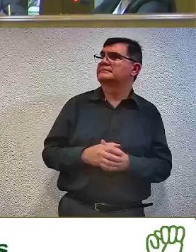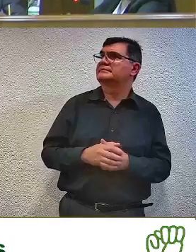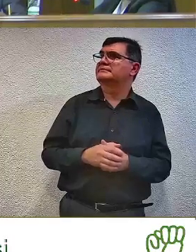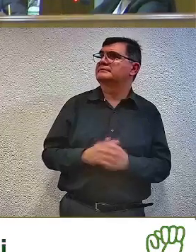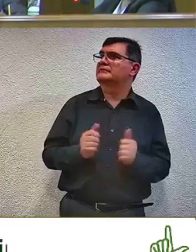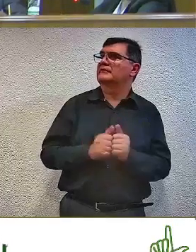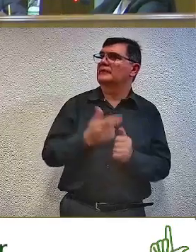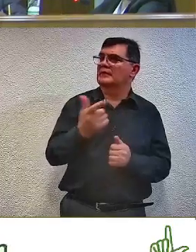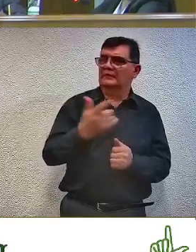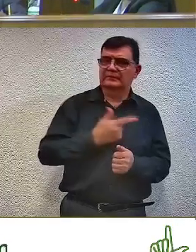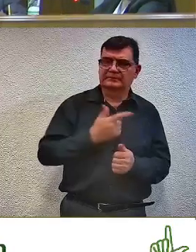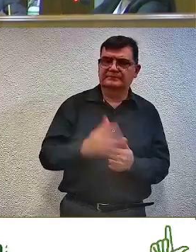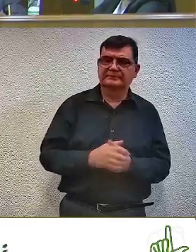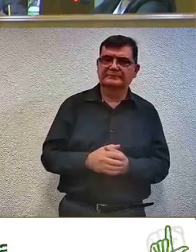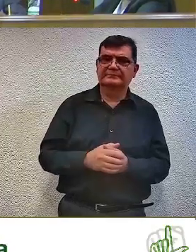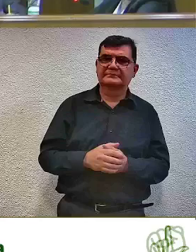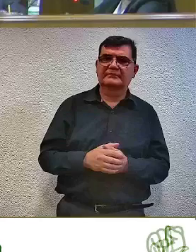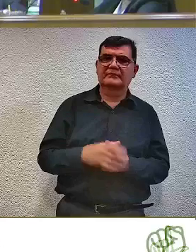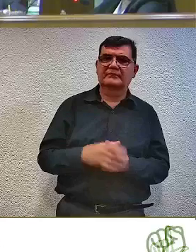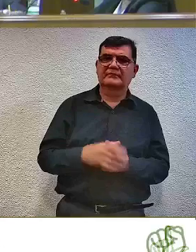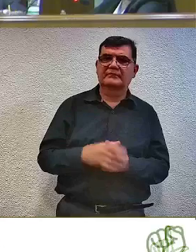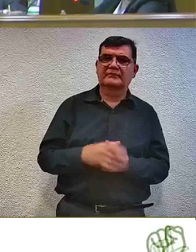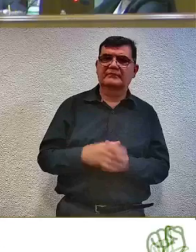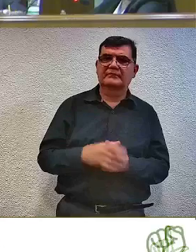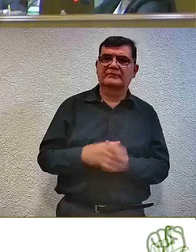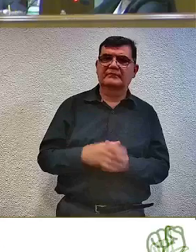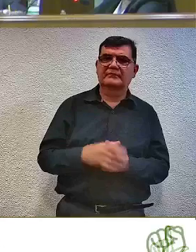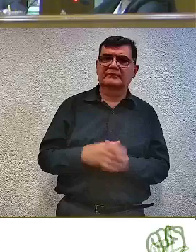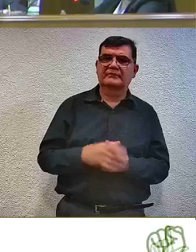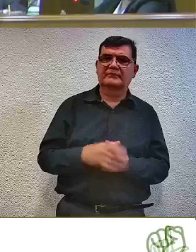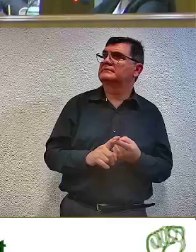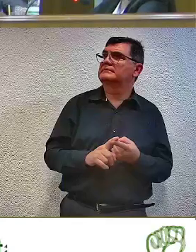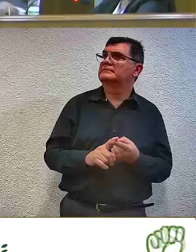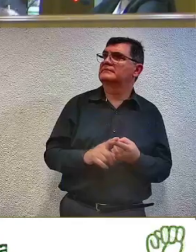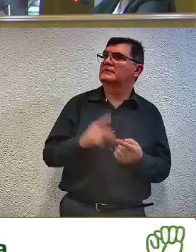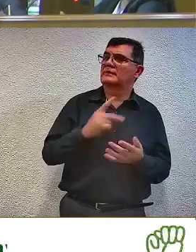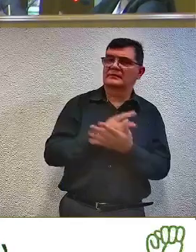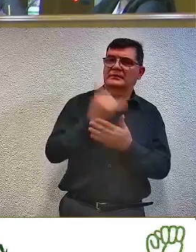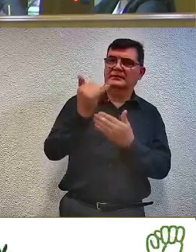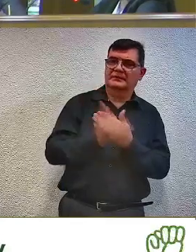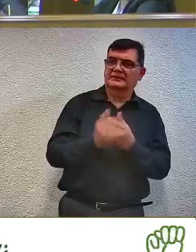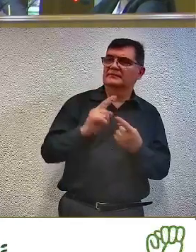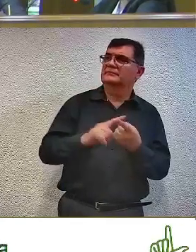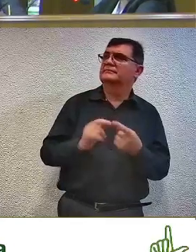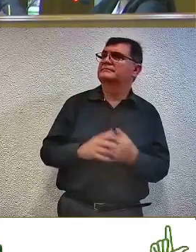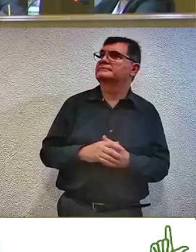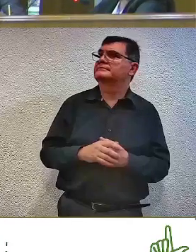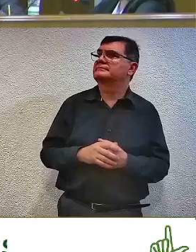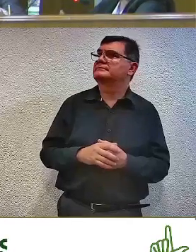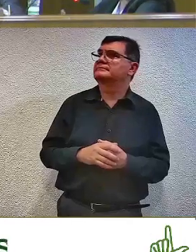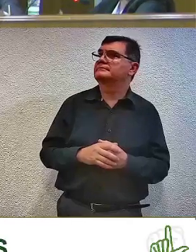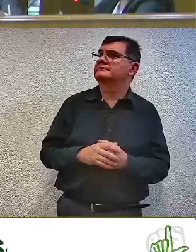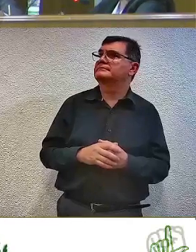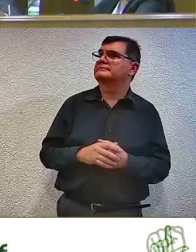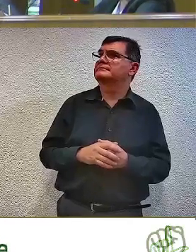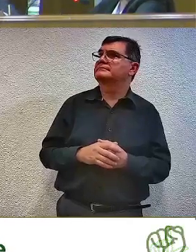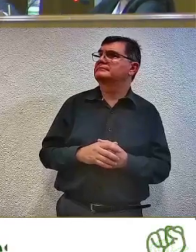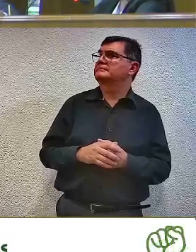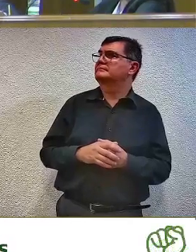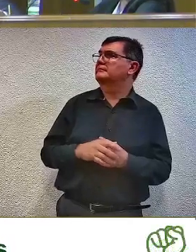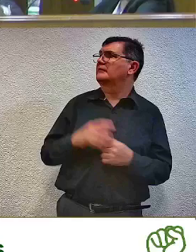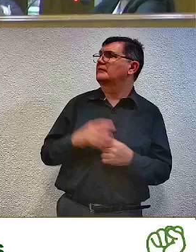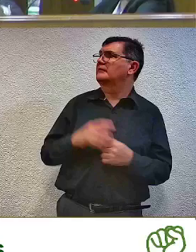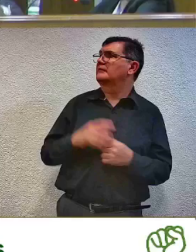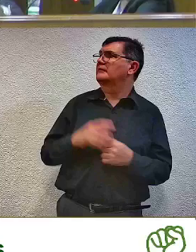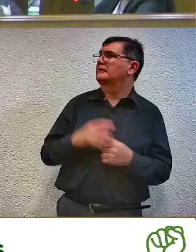gusto, magistrada presidenta. Magistrado Daniel Preciado Temiquel. Con el proyecto. Magistrado César Salgado Alpizar. A